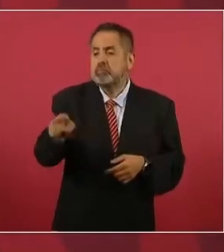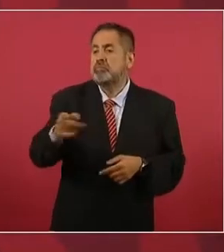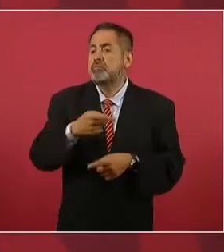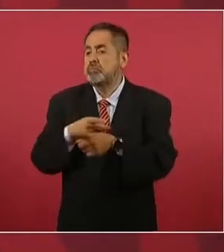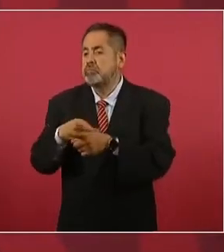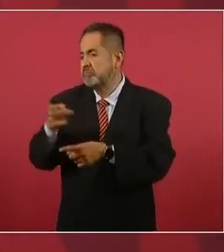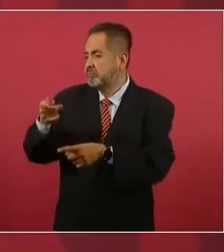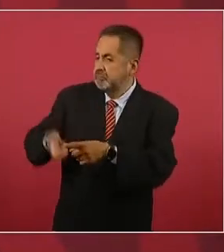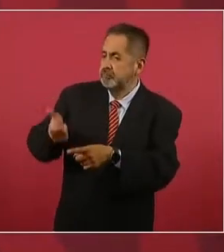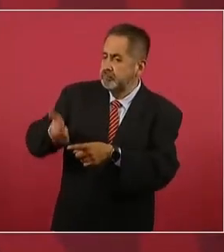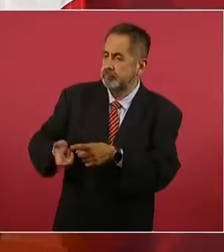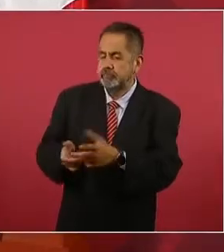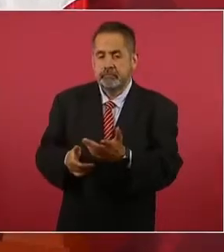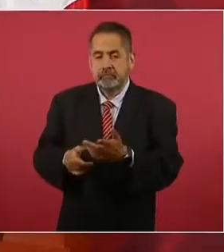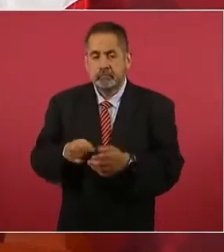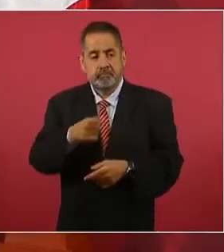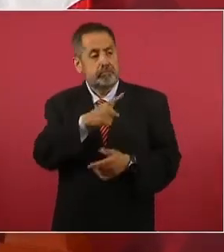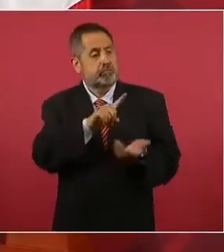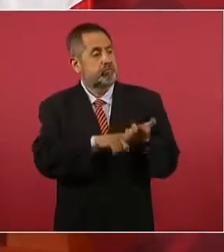potentados